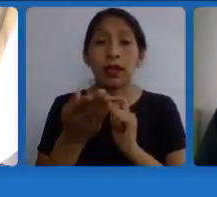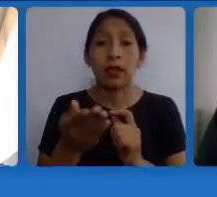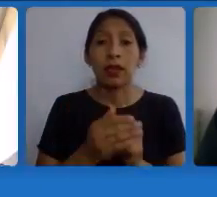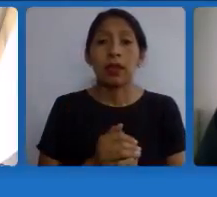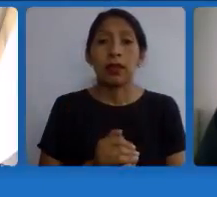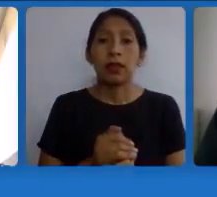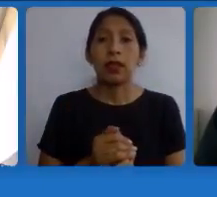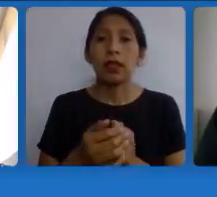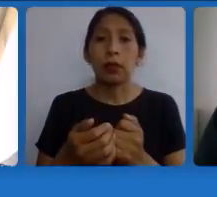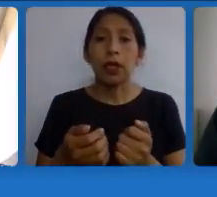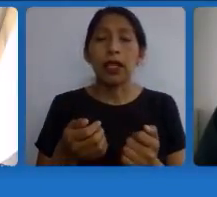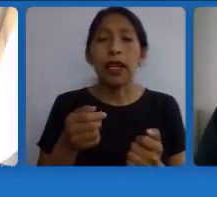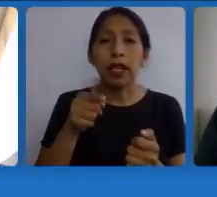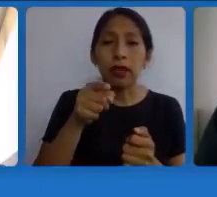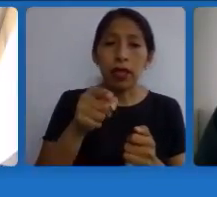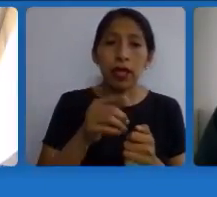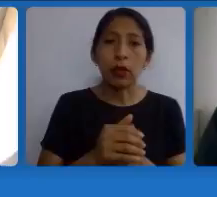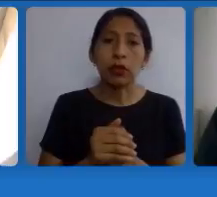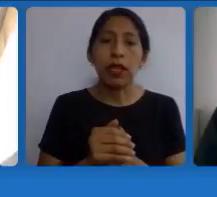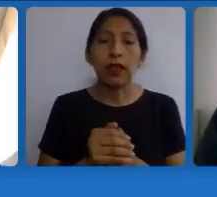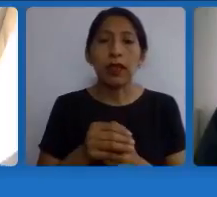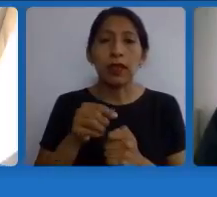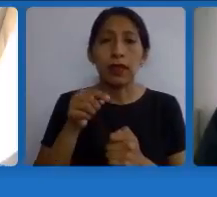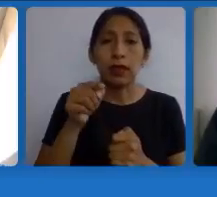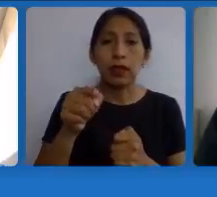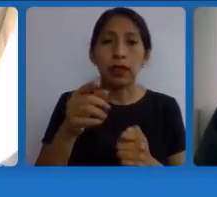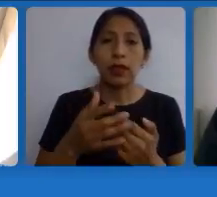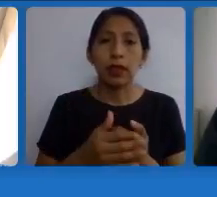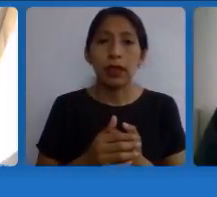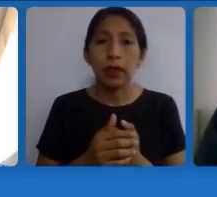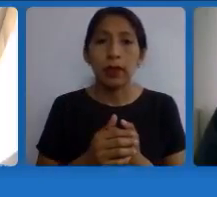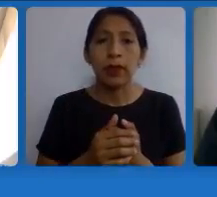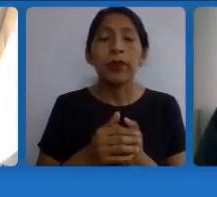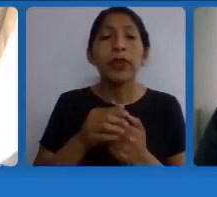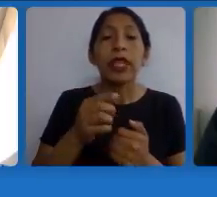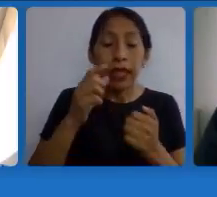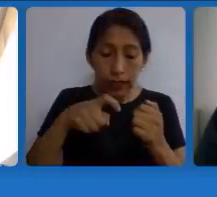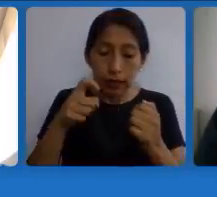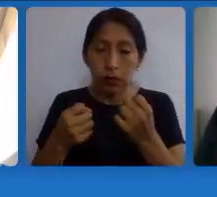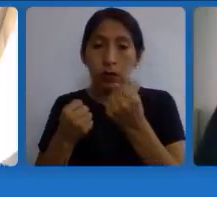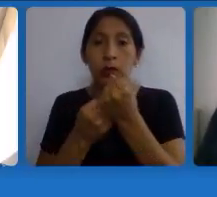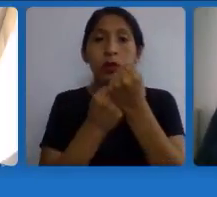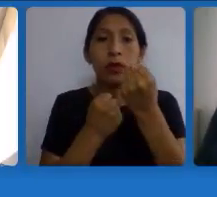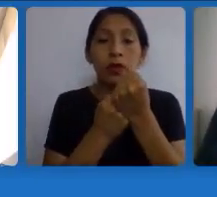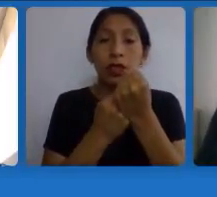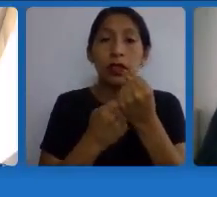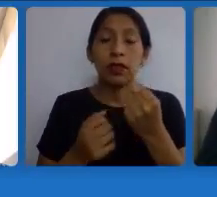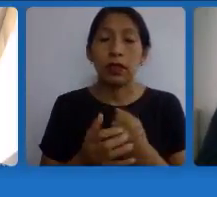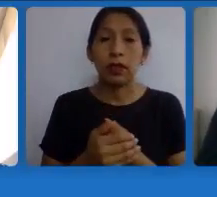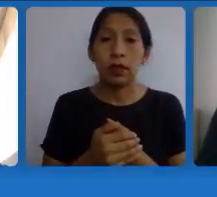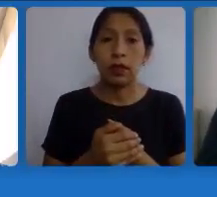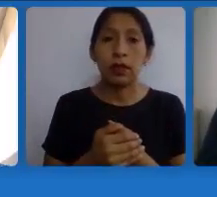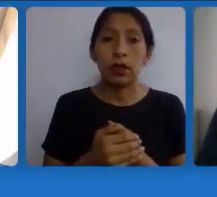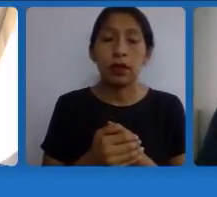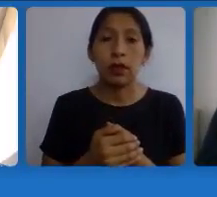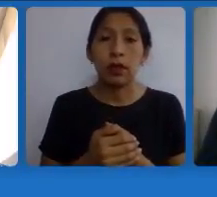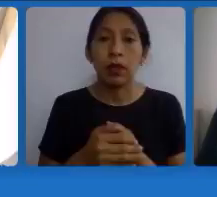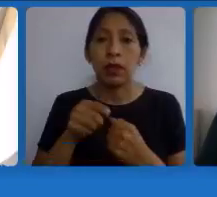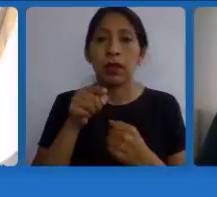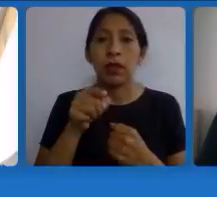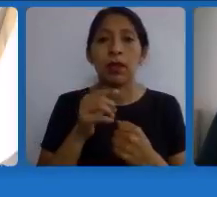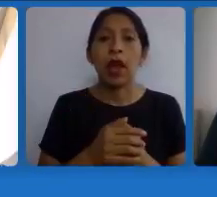las disposiciones. Aquel operador turístico que pueda apoyarlo, brindando esta orientación y esta flexibilidad y